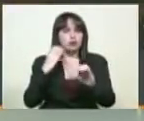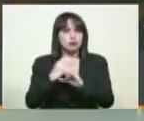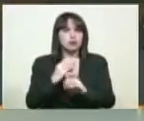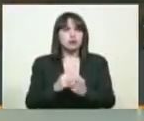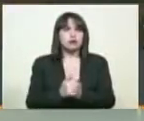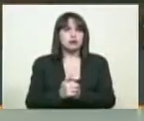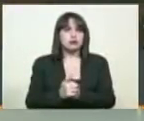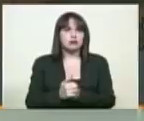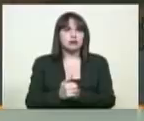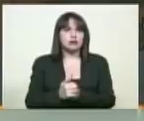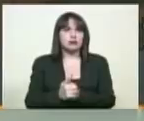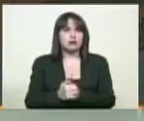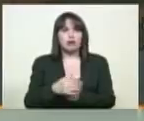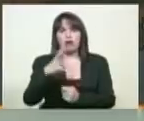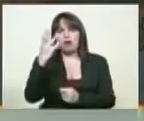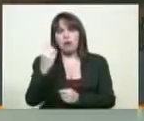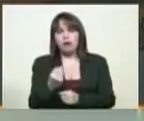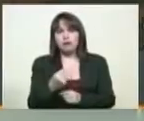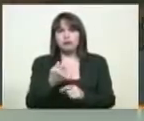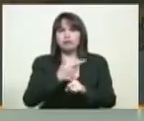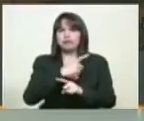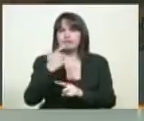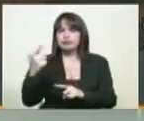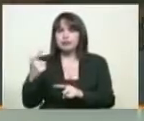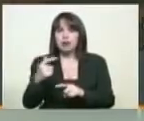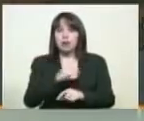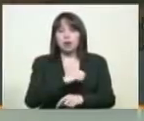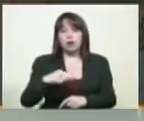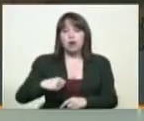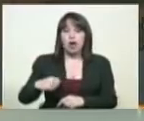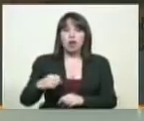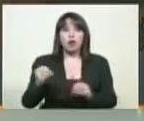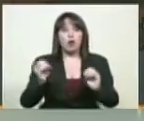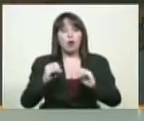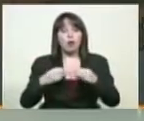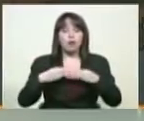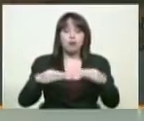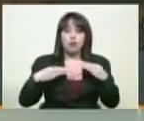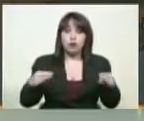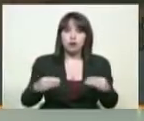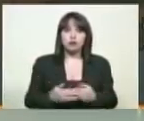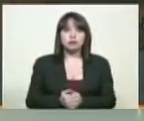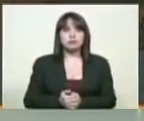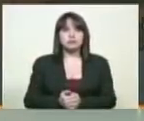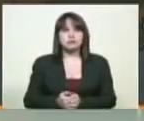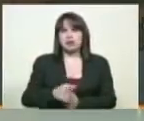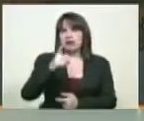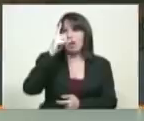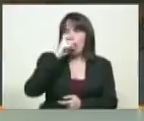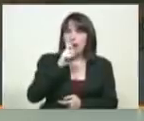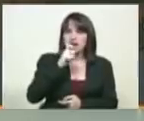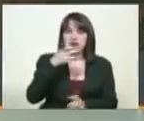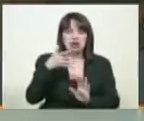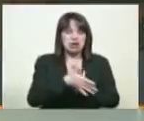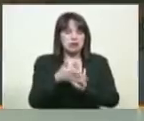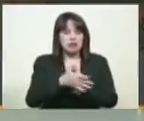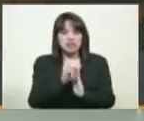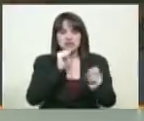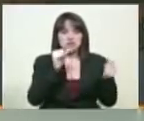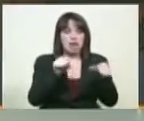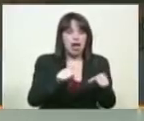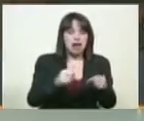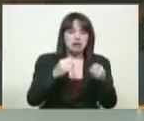cuántos autobuses autobuses privados públicos de qué año en qué circunstancias dónde